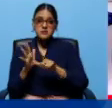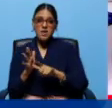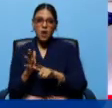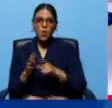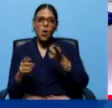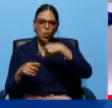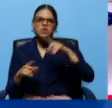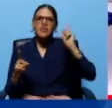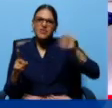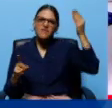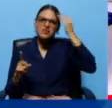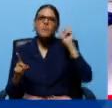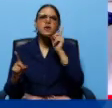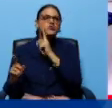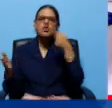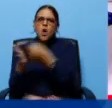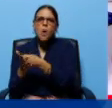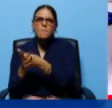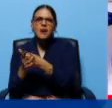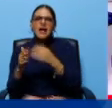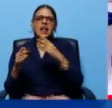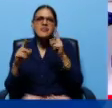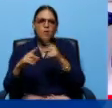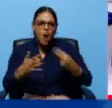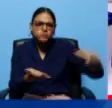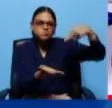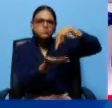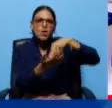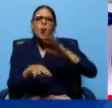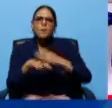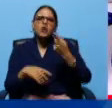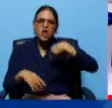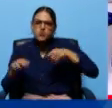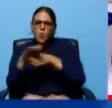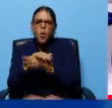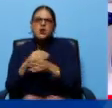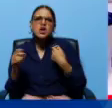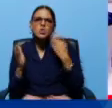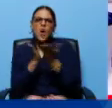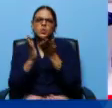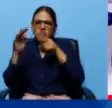ustedes deben saber, lleva el nombre de un gigante, porque a veces uno está en un liceo y no sabe